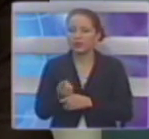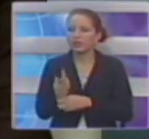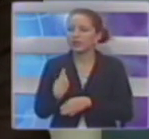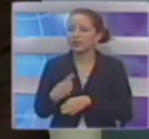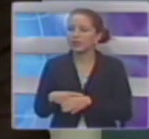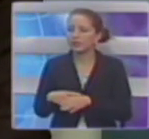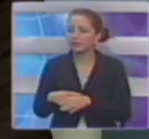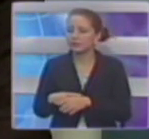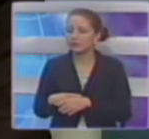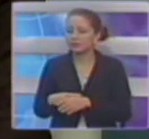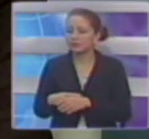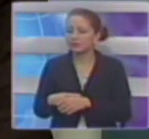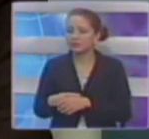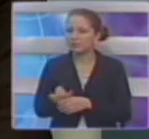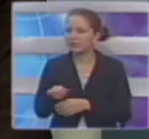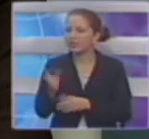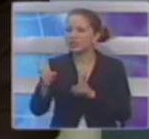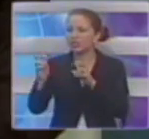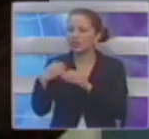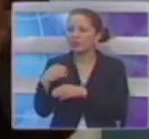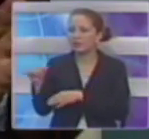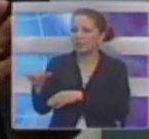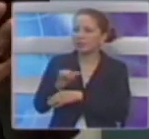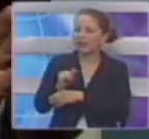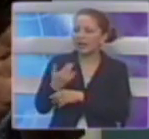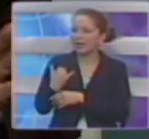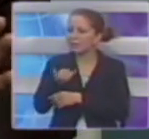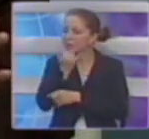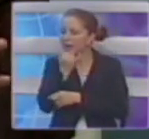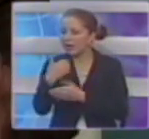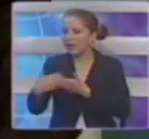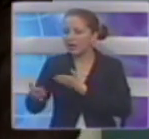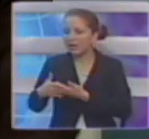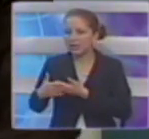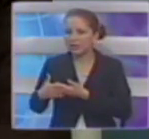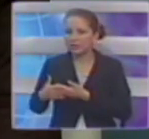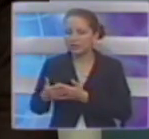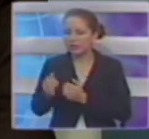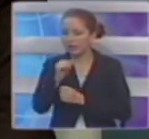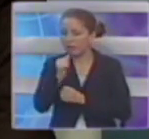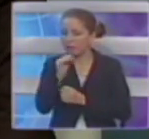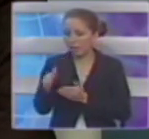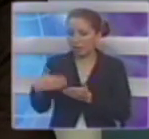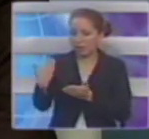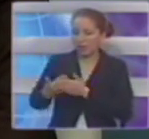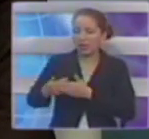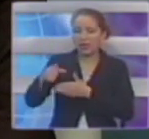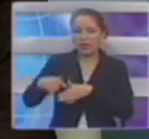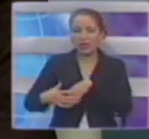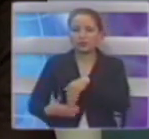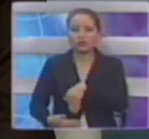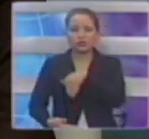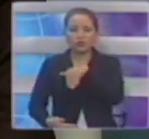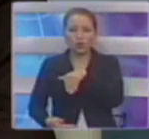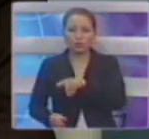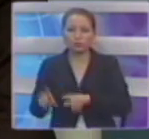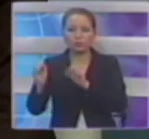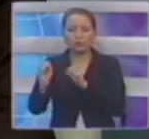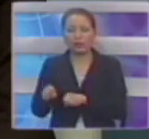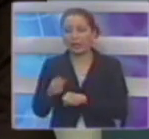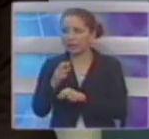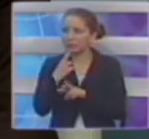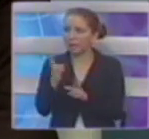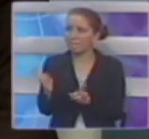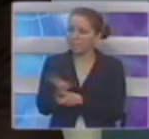4 del mal de Panamá y todavía no ha llegado el hongo a nuestro continente, pero es muy peligroso que